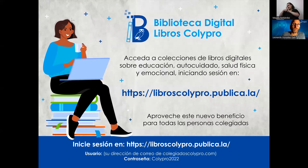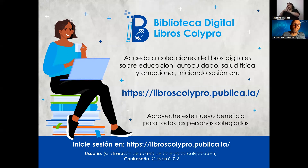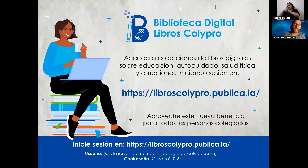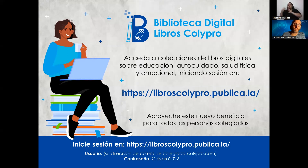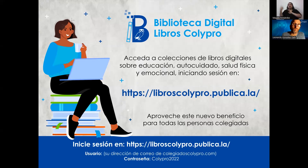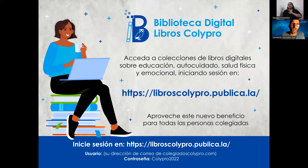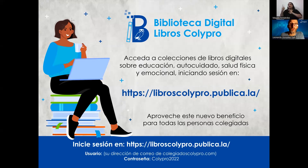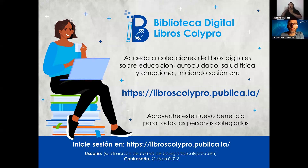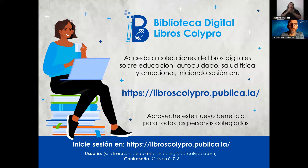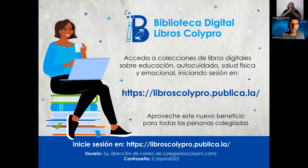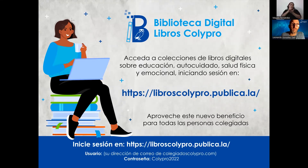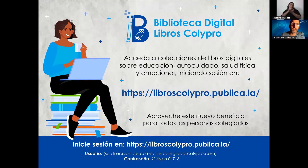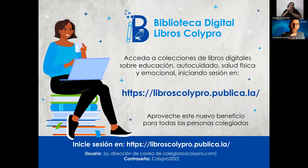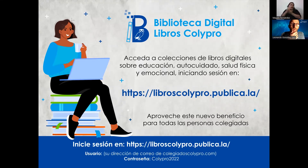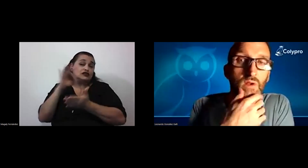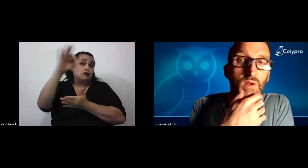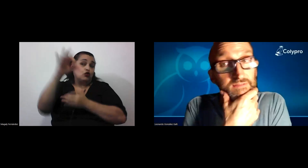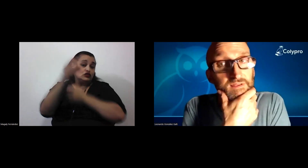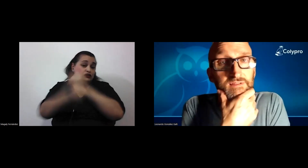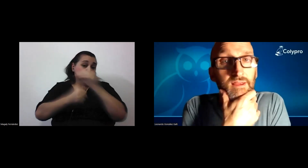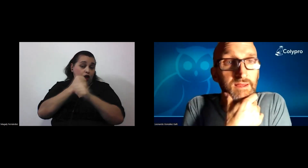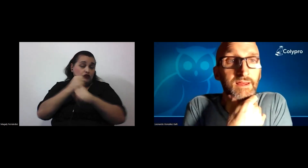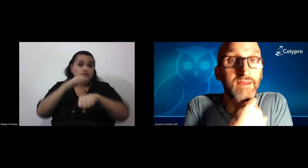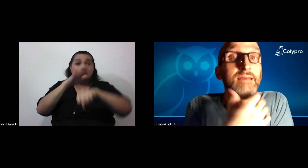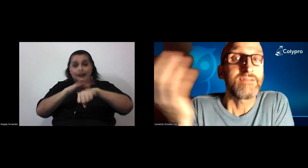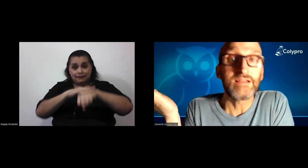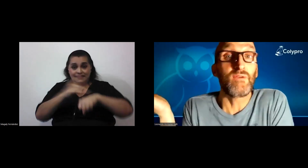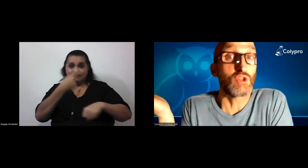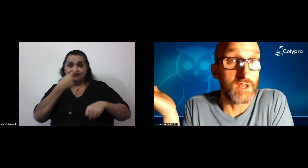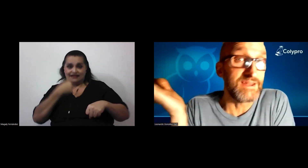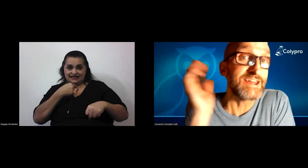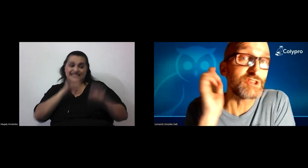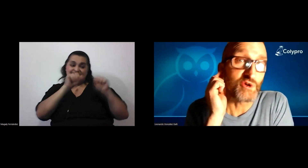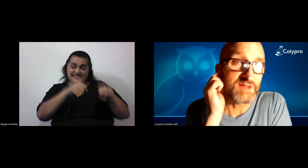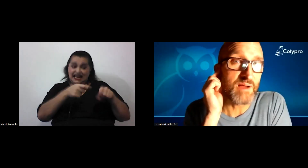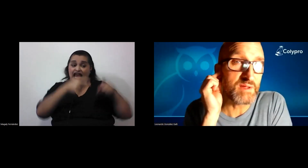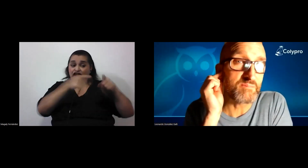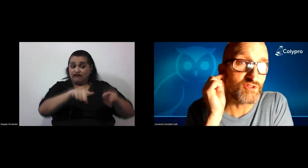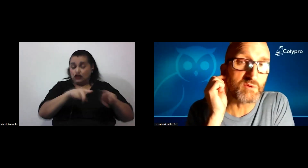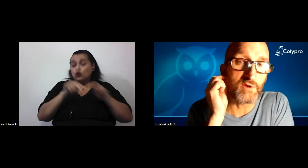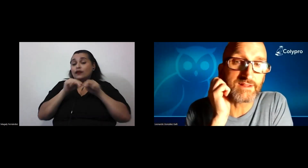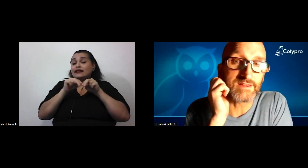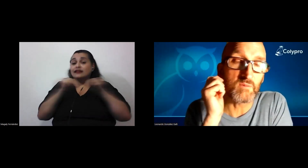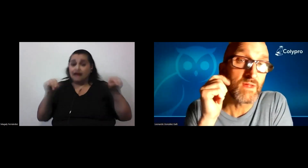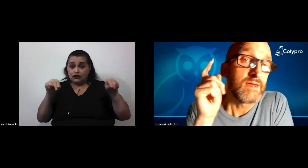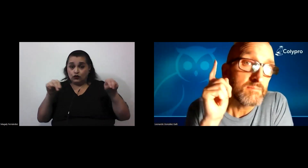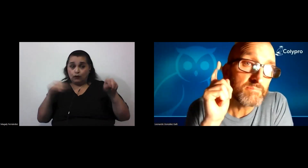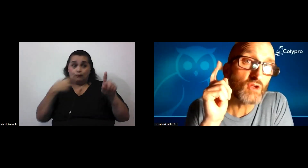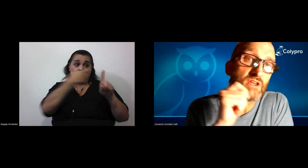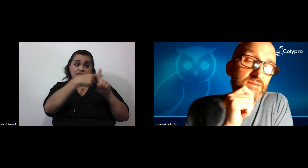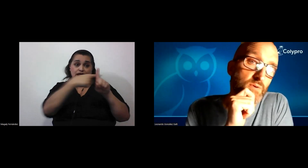investigaciones en los próximos años nos permitirán eventualmente decir si si el efecto neto es más bien positivo o negativo